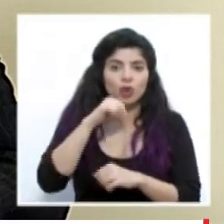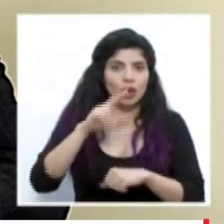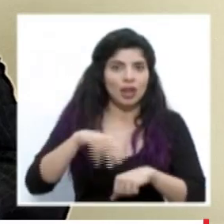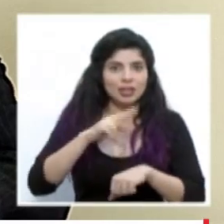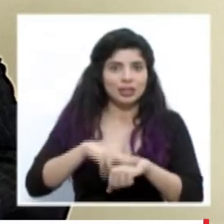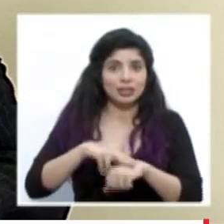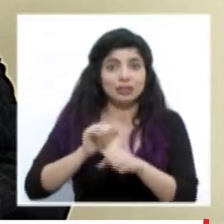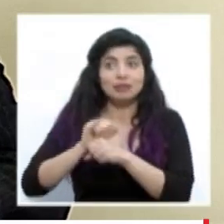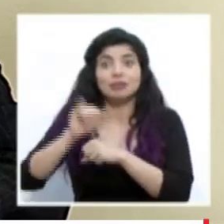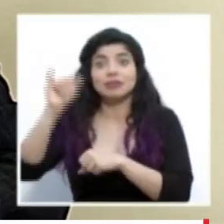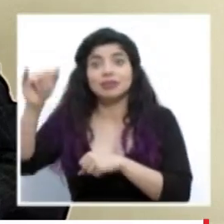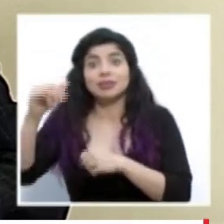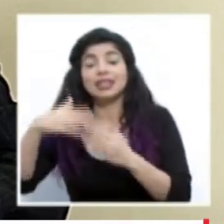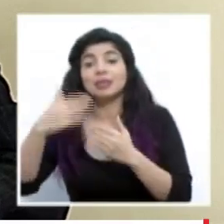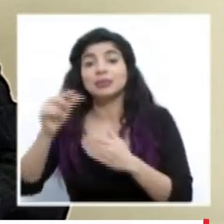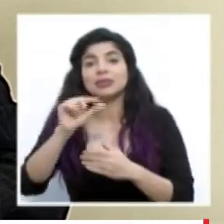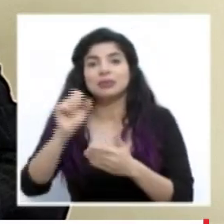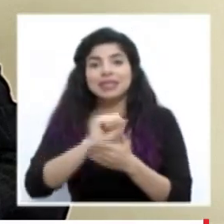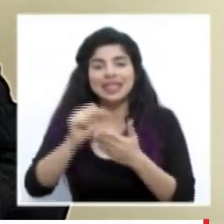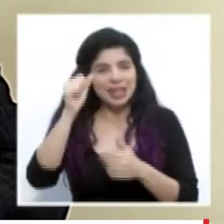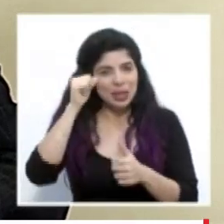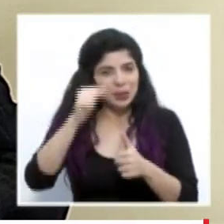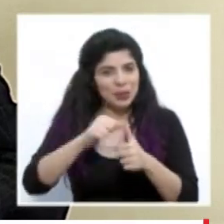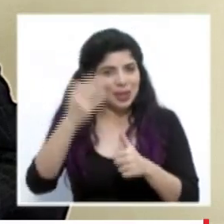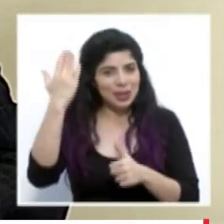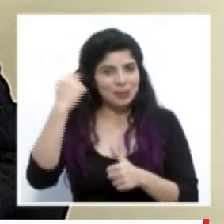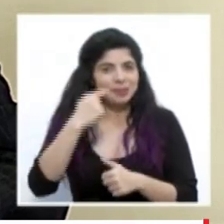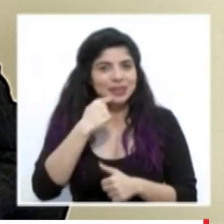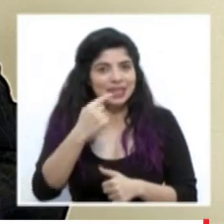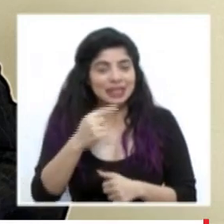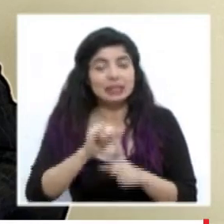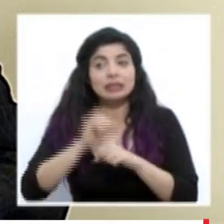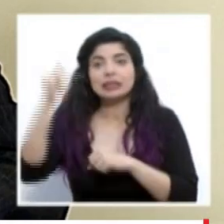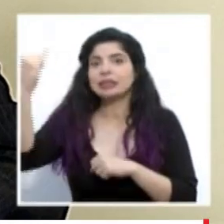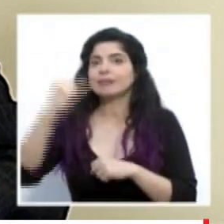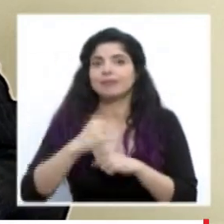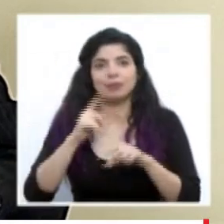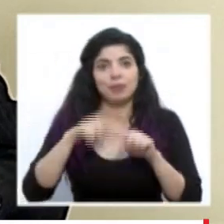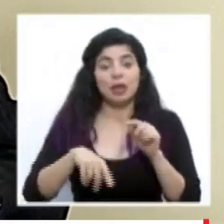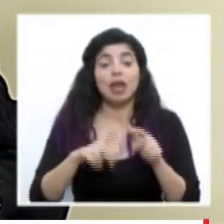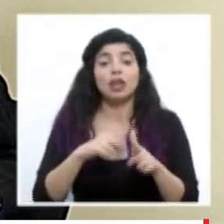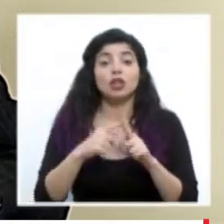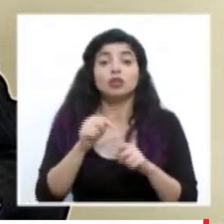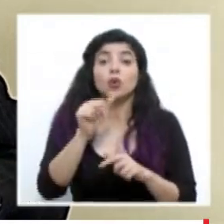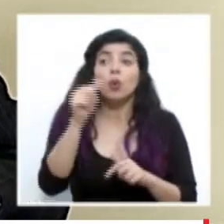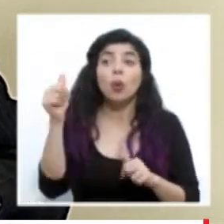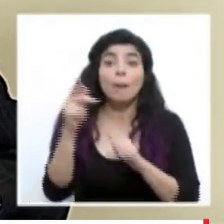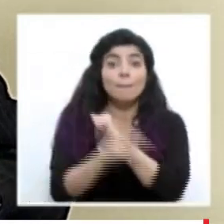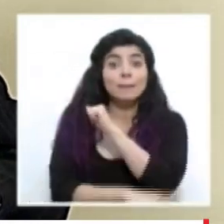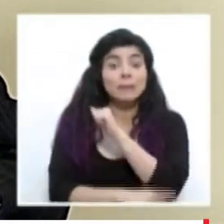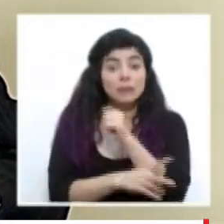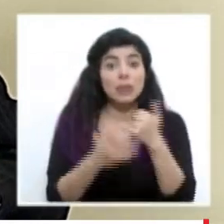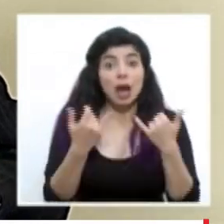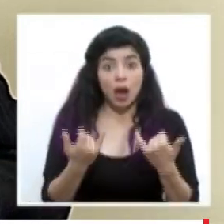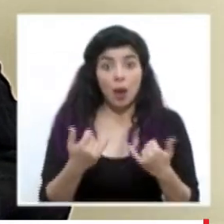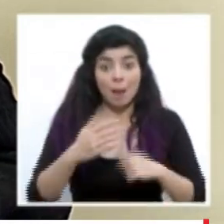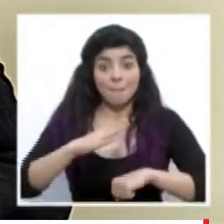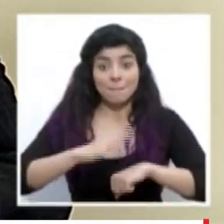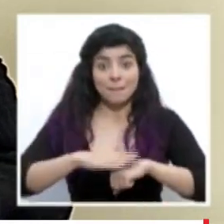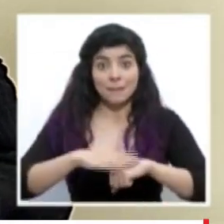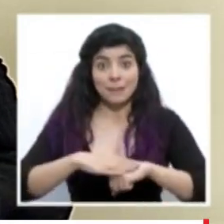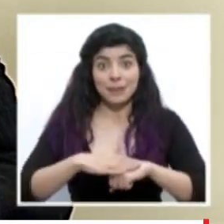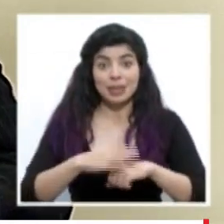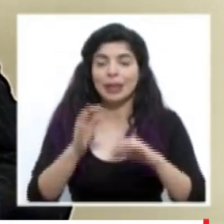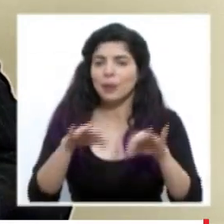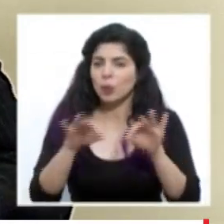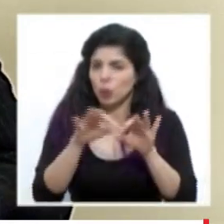que pues salieran después de Semana Santa. ¿Se acuerda que habíamos hecho esa indicación? Ahora, para los países en donde ya se permite que en los últimos 14